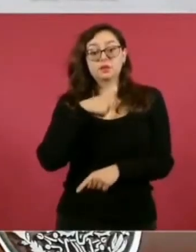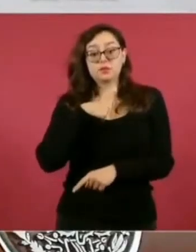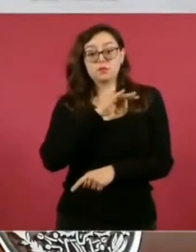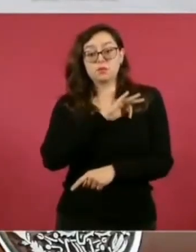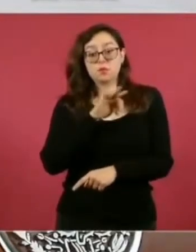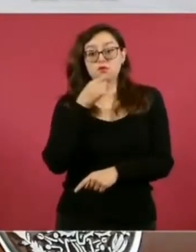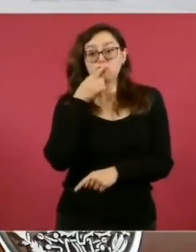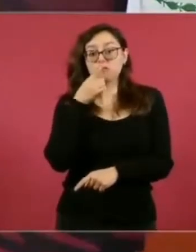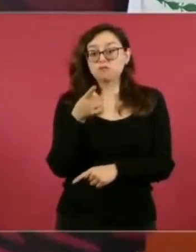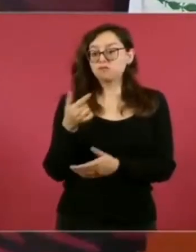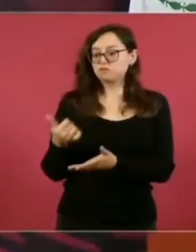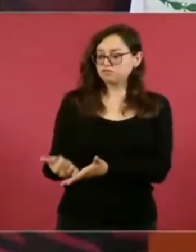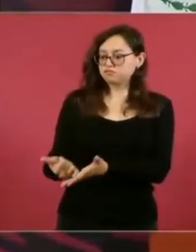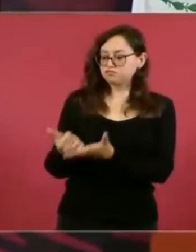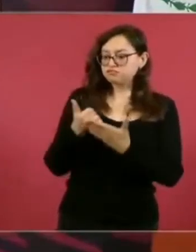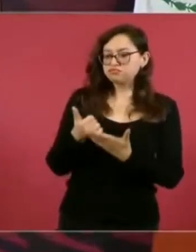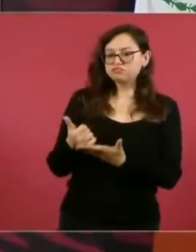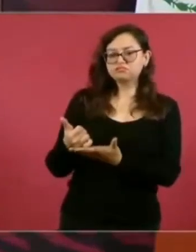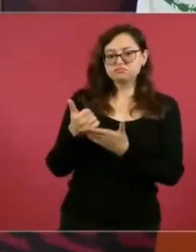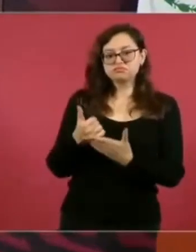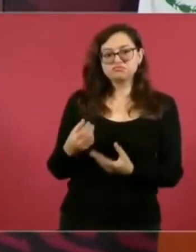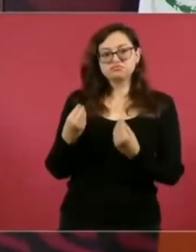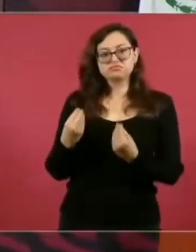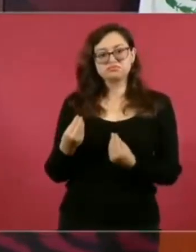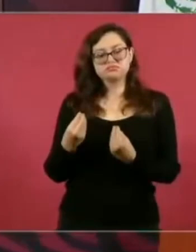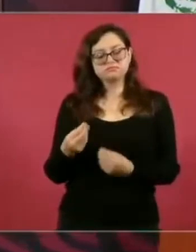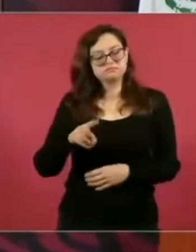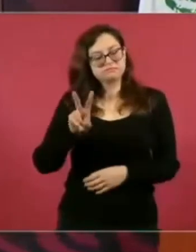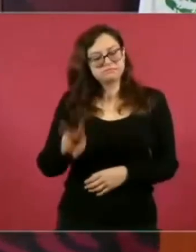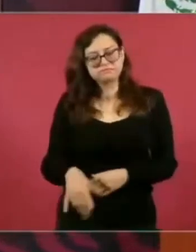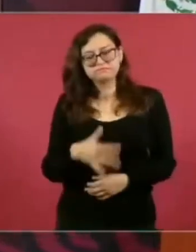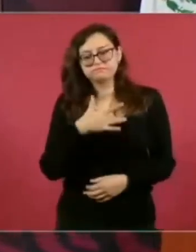y que le agradezco de todo corazón